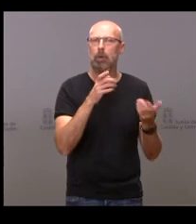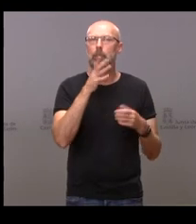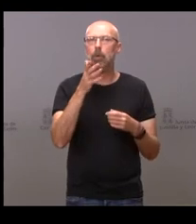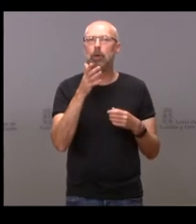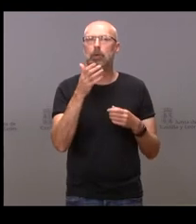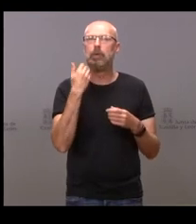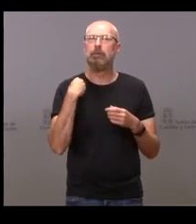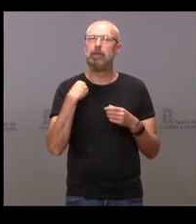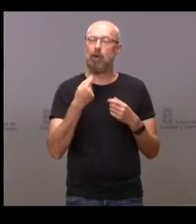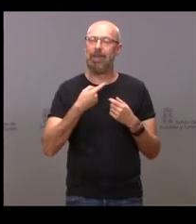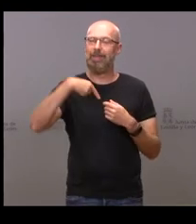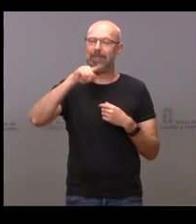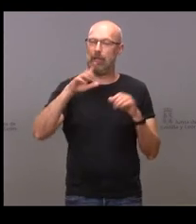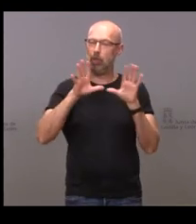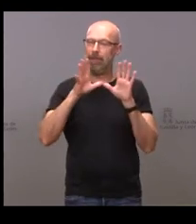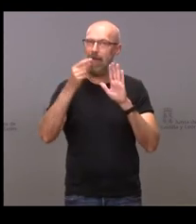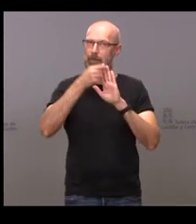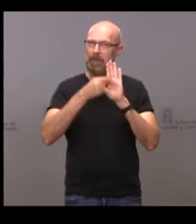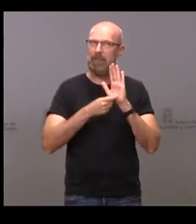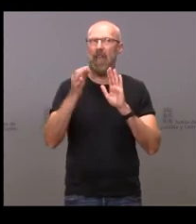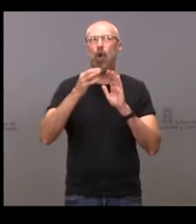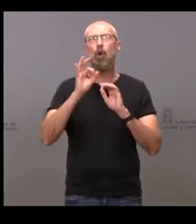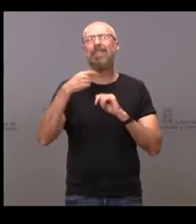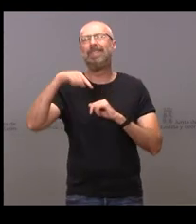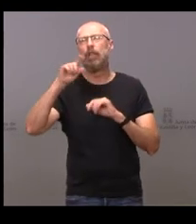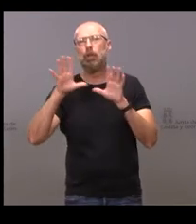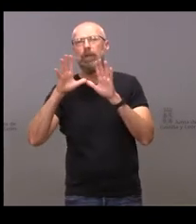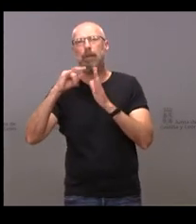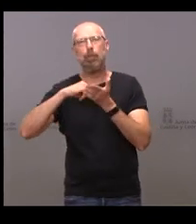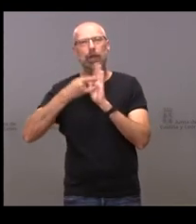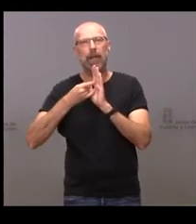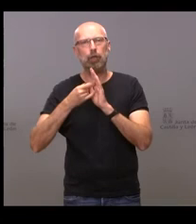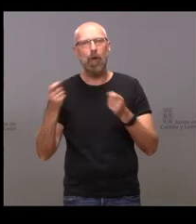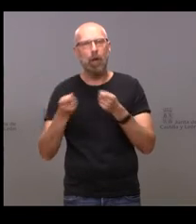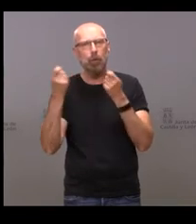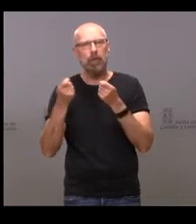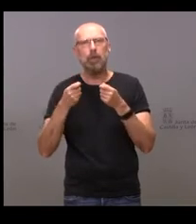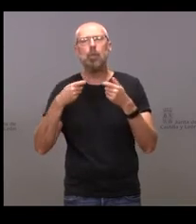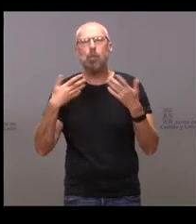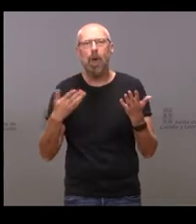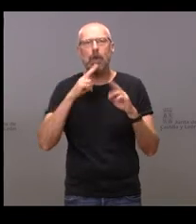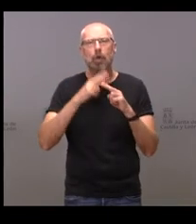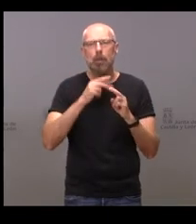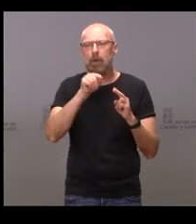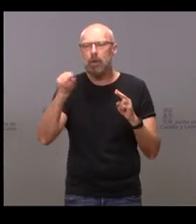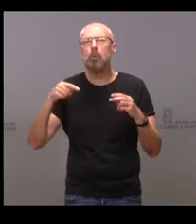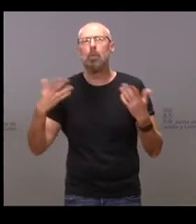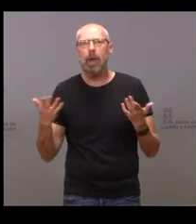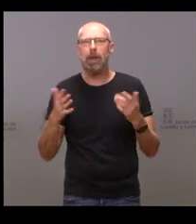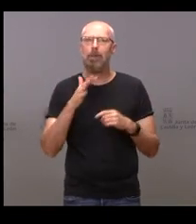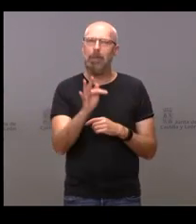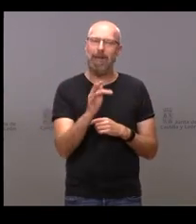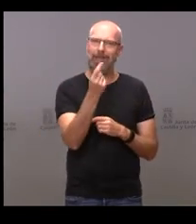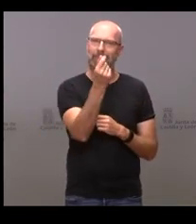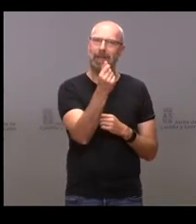esas 110 medidas o esos 110 proyectos que se han anunciado y, sobre todo, de dónde va a salir ese dinero, que es el mismo jaleo